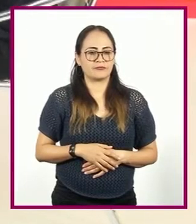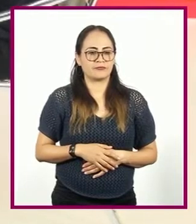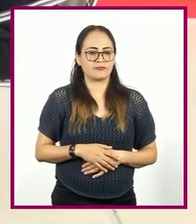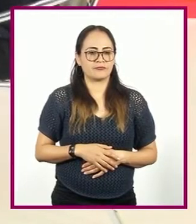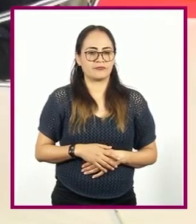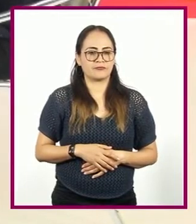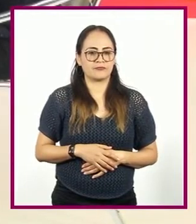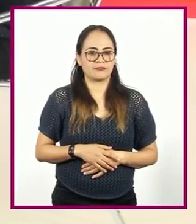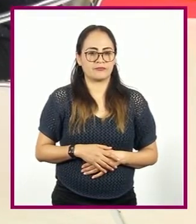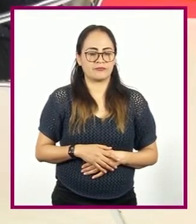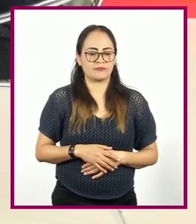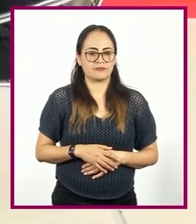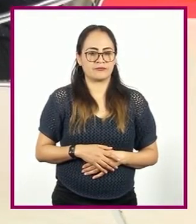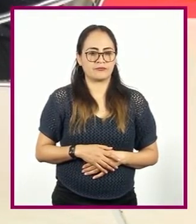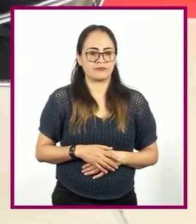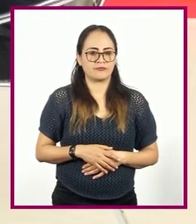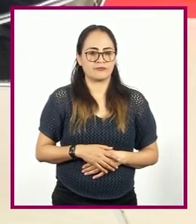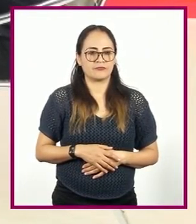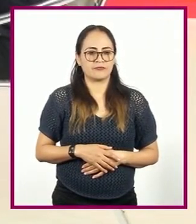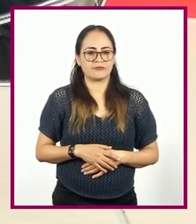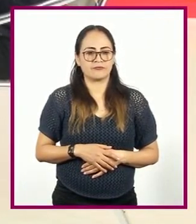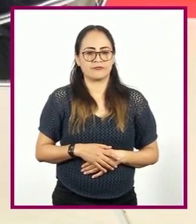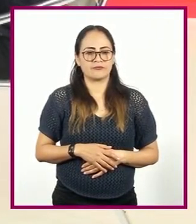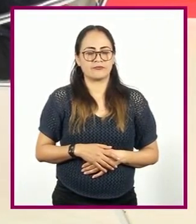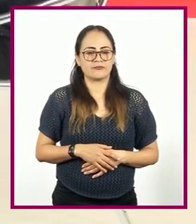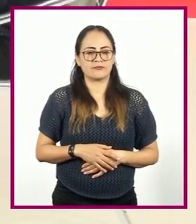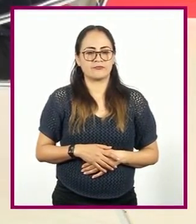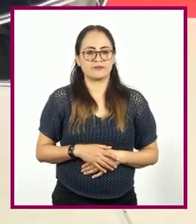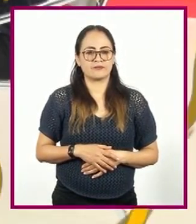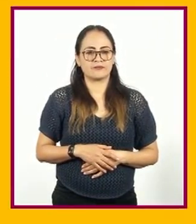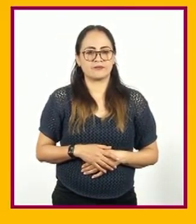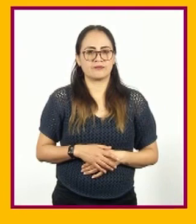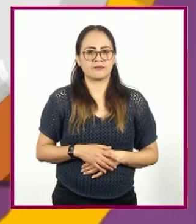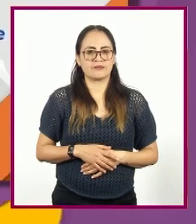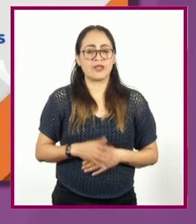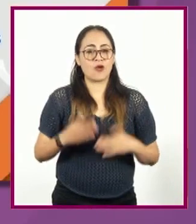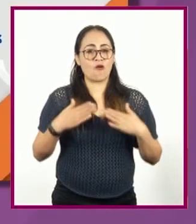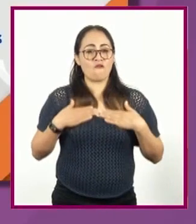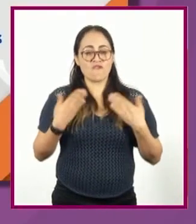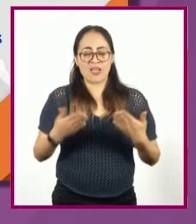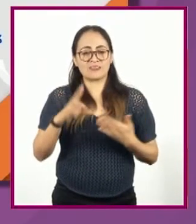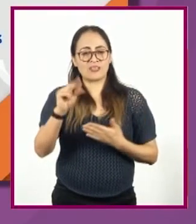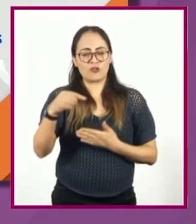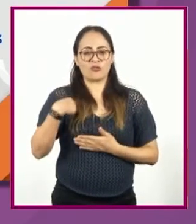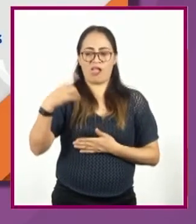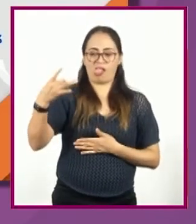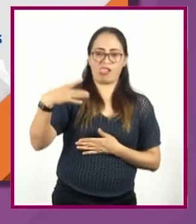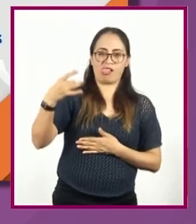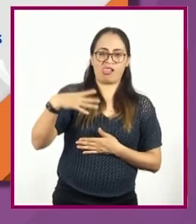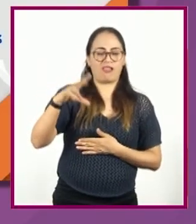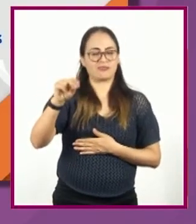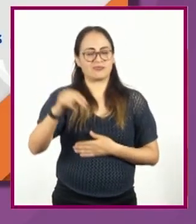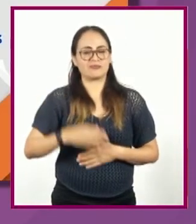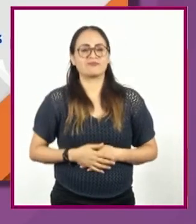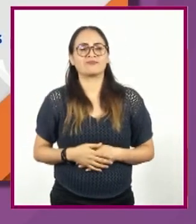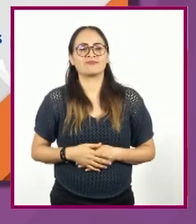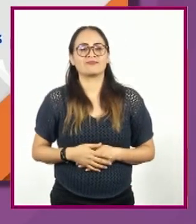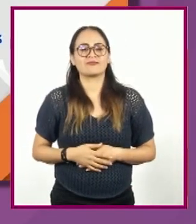La mano más rápida del oeste. No te confíes, ¿eh? No te confíes. Vayan haciendo sus La apuestas. domesticación